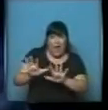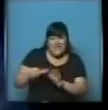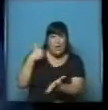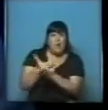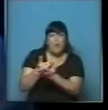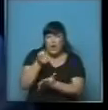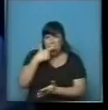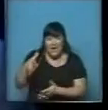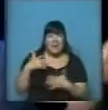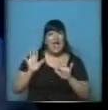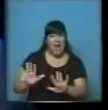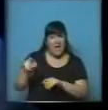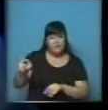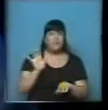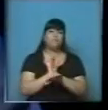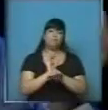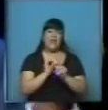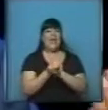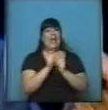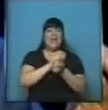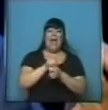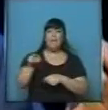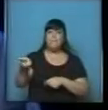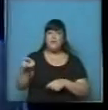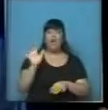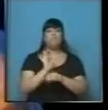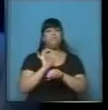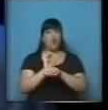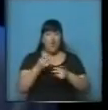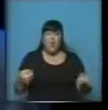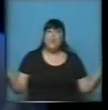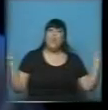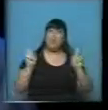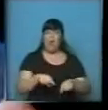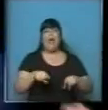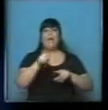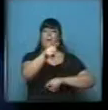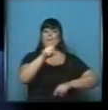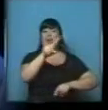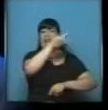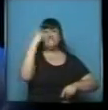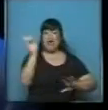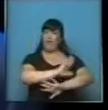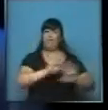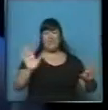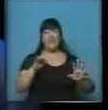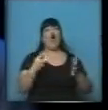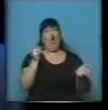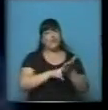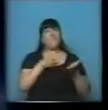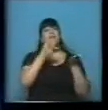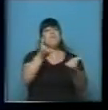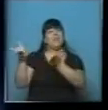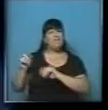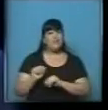propone Macri, un cambio que significa volver a retirar el Estado para que de vuelta se beneficien unos pocos